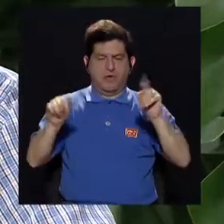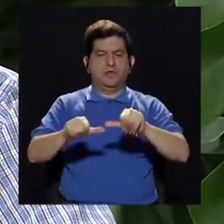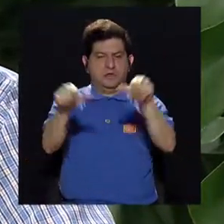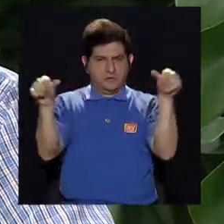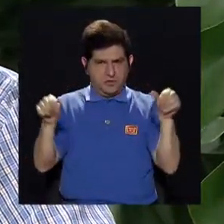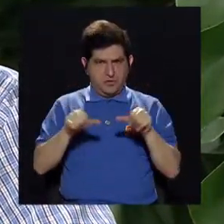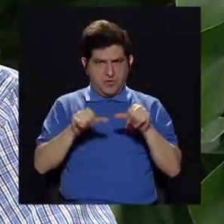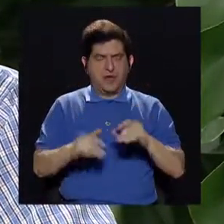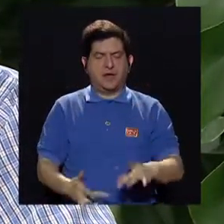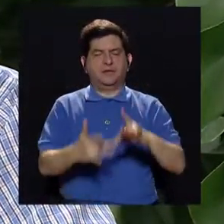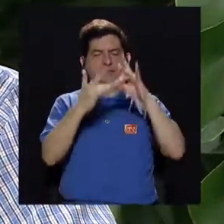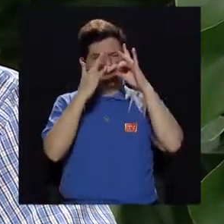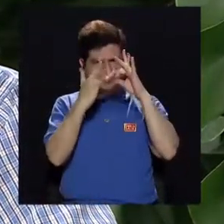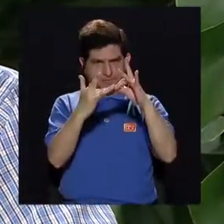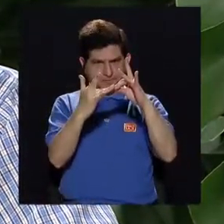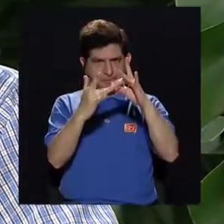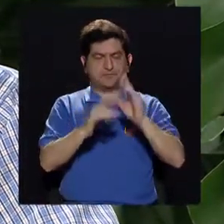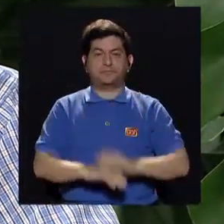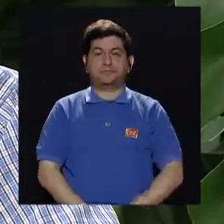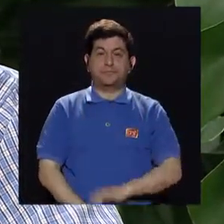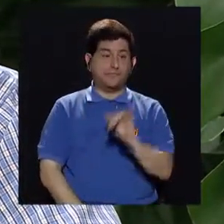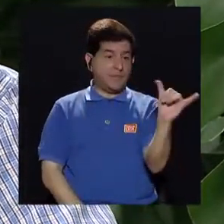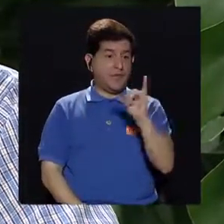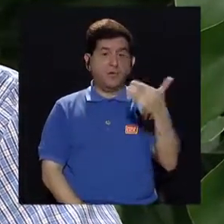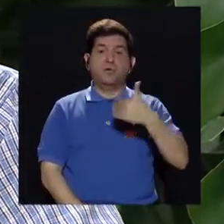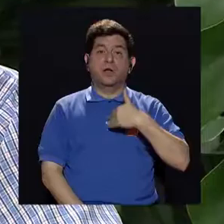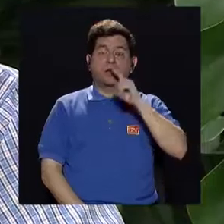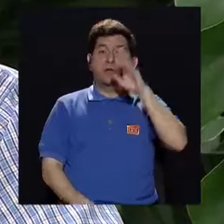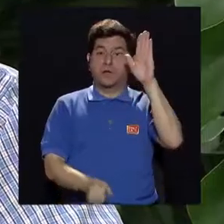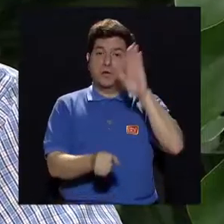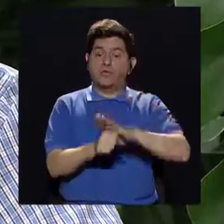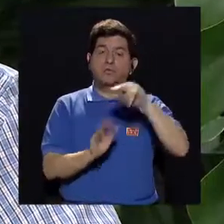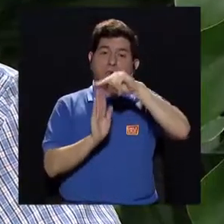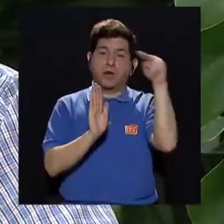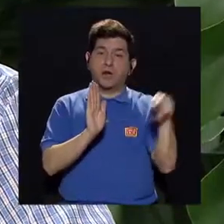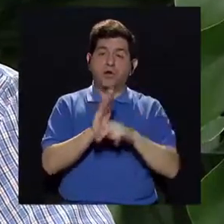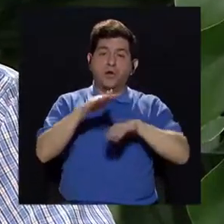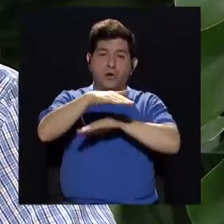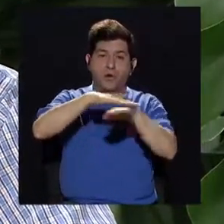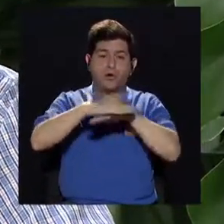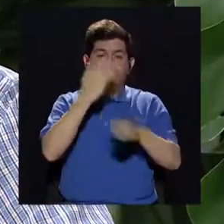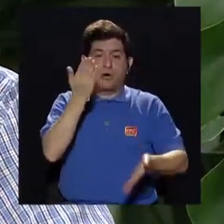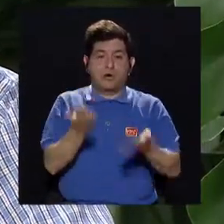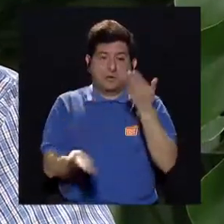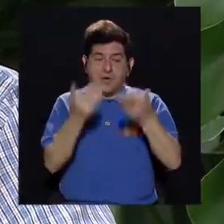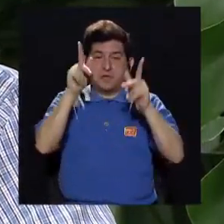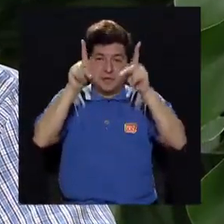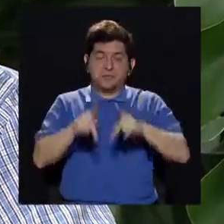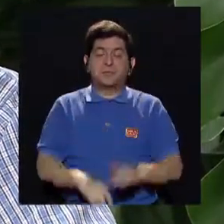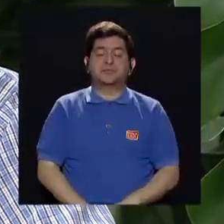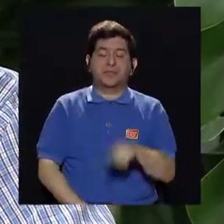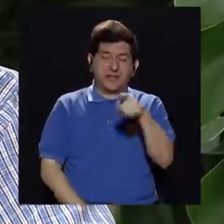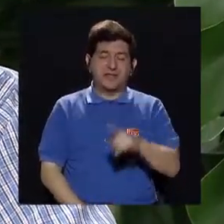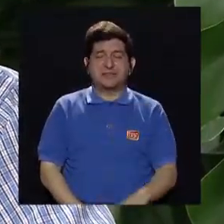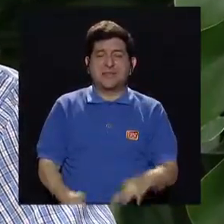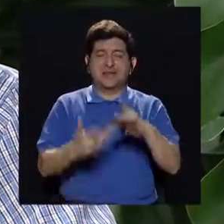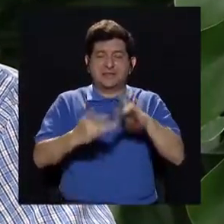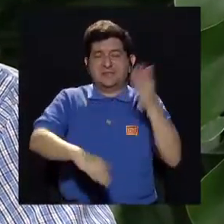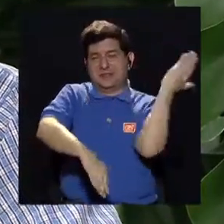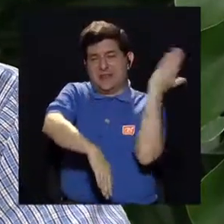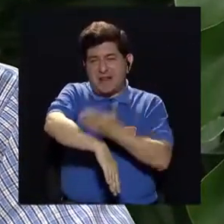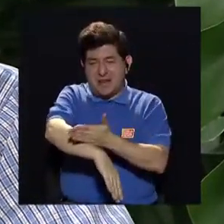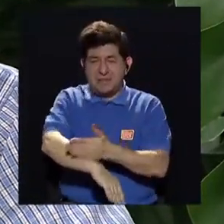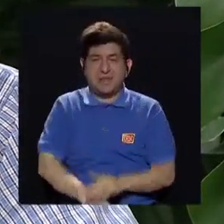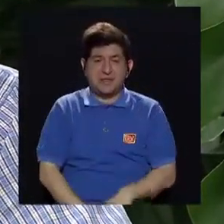muy particular, que evidentemente igual, o sea, tienen que cumplir normas básicas. Estas posiblemente las personas que más se lesionan, porque